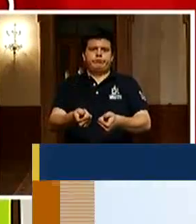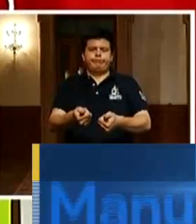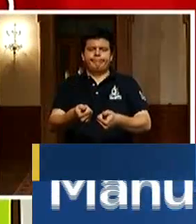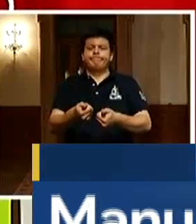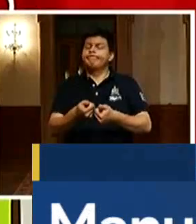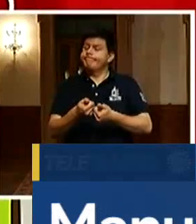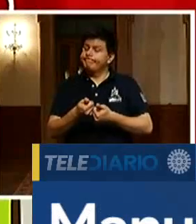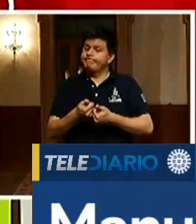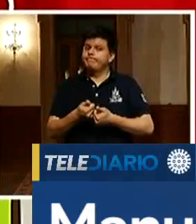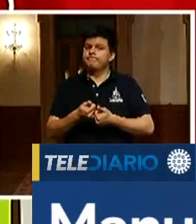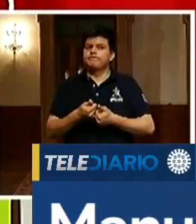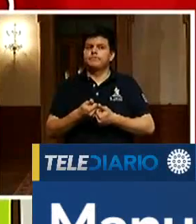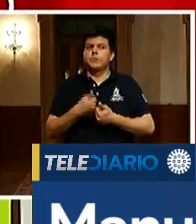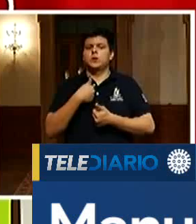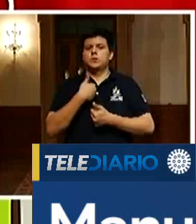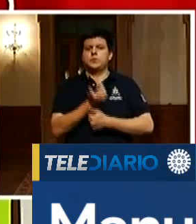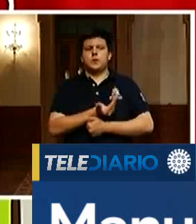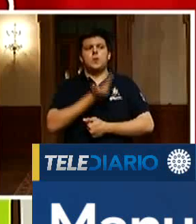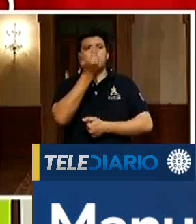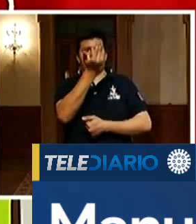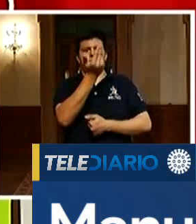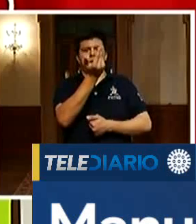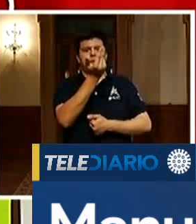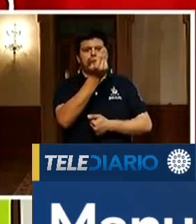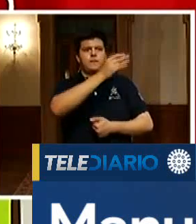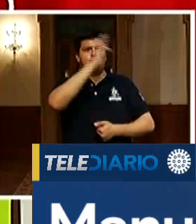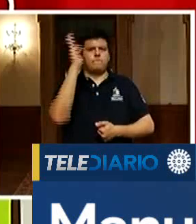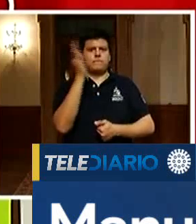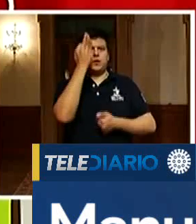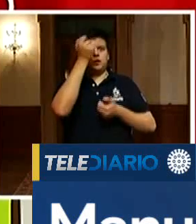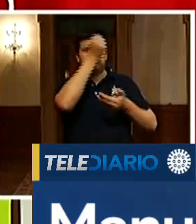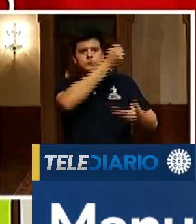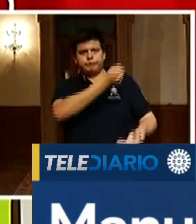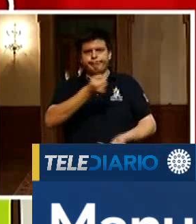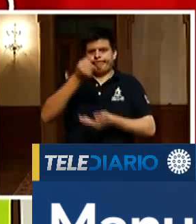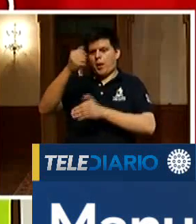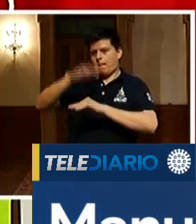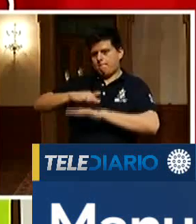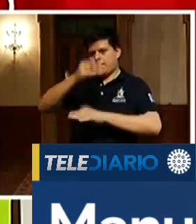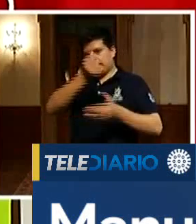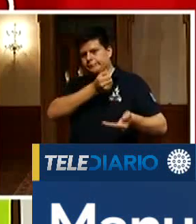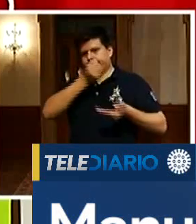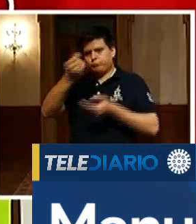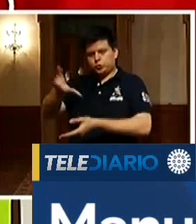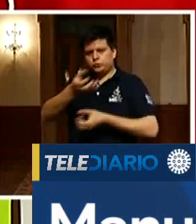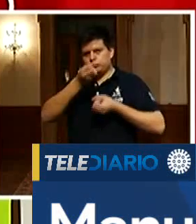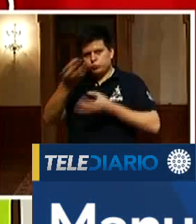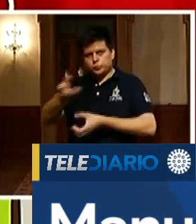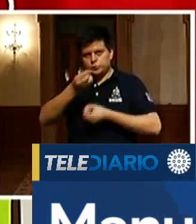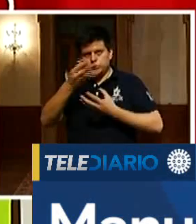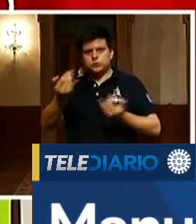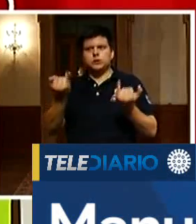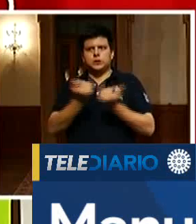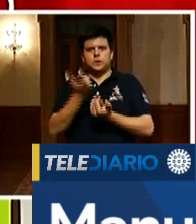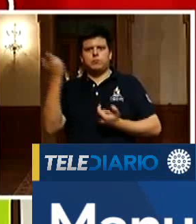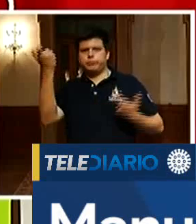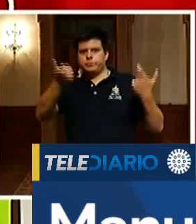Quisiera solicitar a la Federación más apoyo